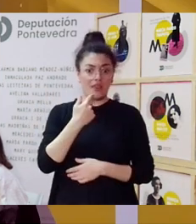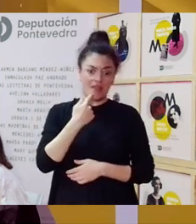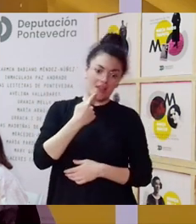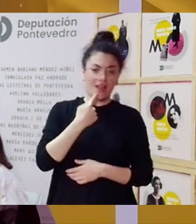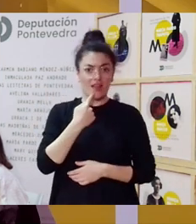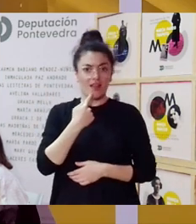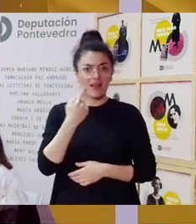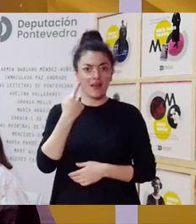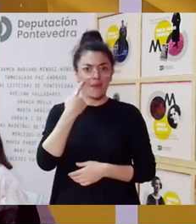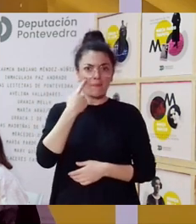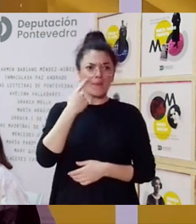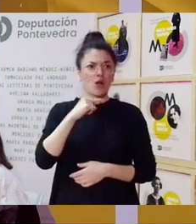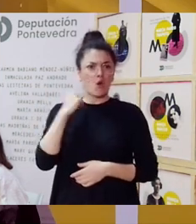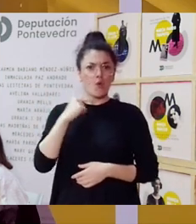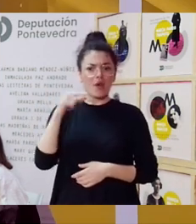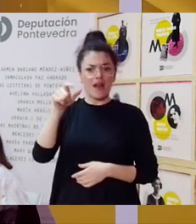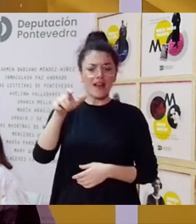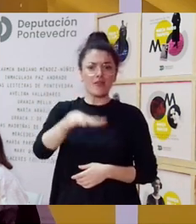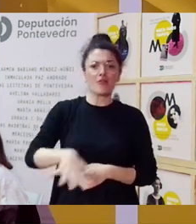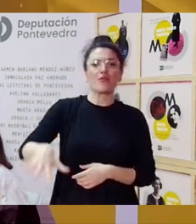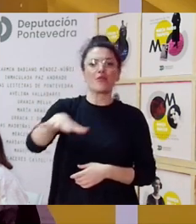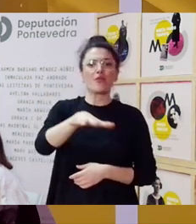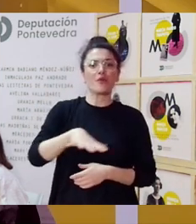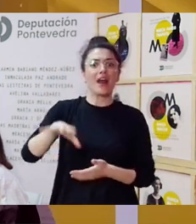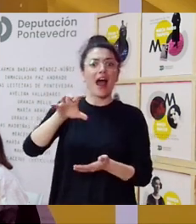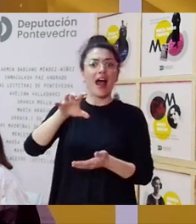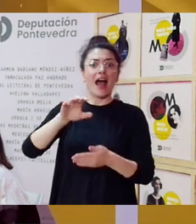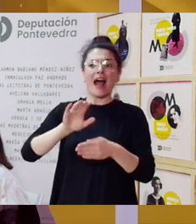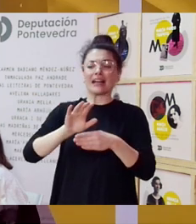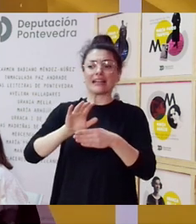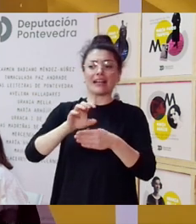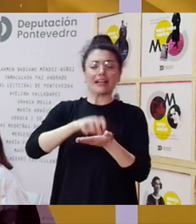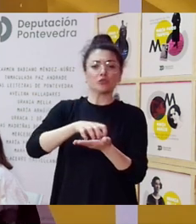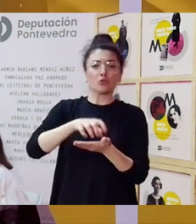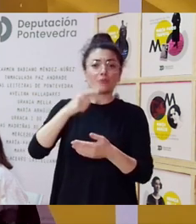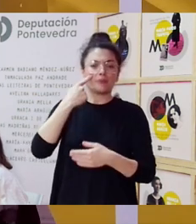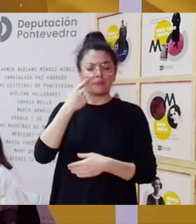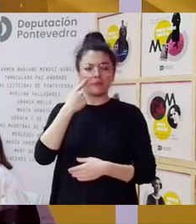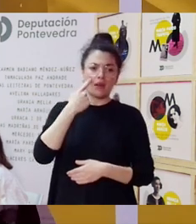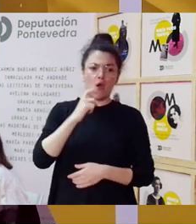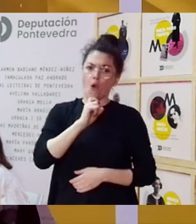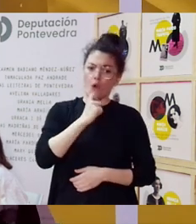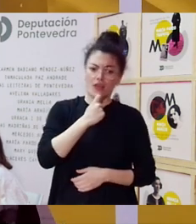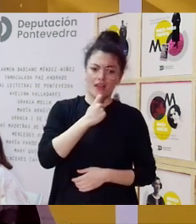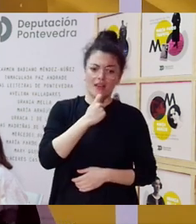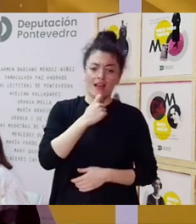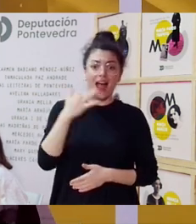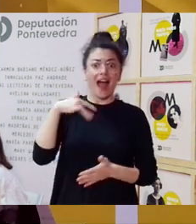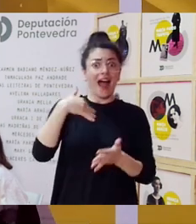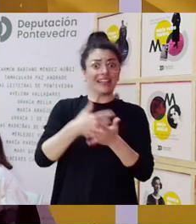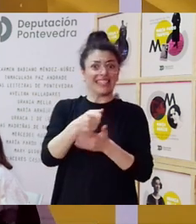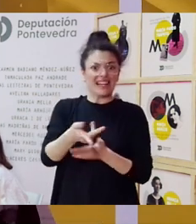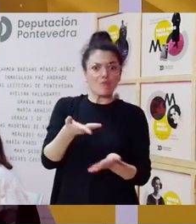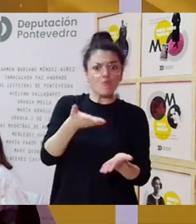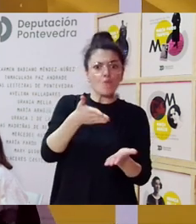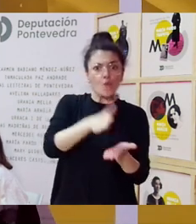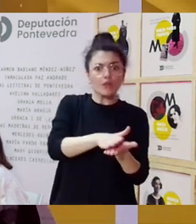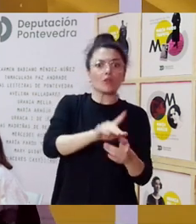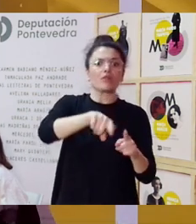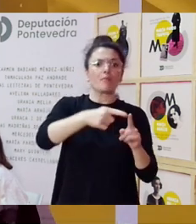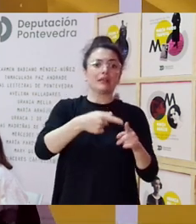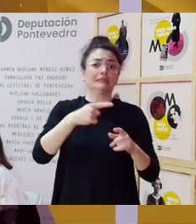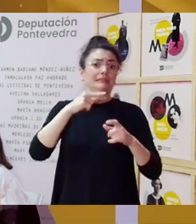moitos anos, ainda o recordo eu, pero odiaba tanto, que ainda despois de caer morto Víctor Frei no chan, ainda lle partiu a